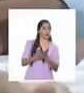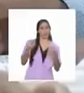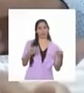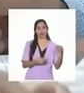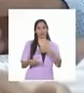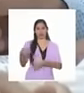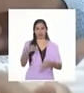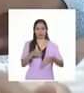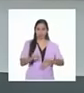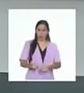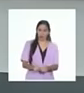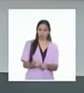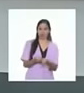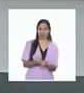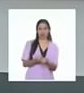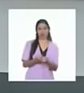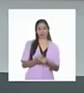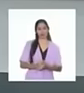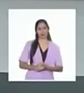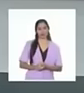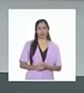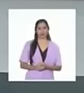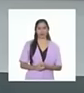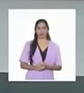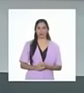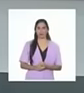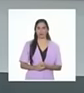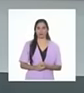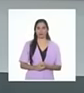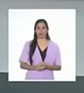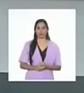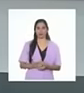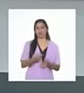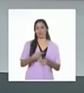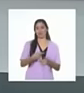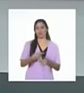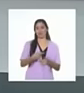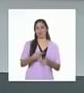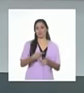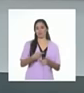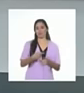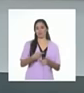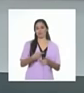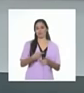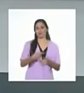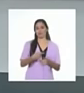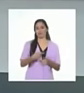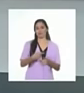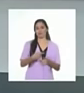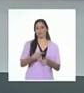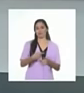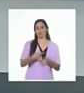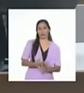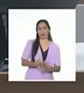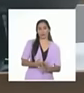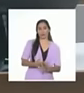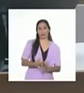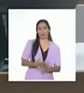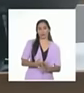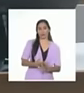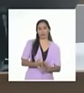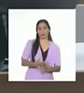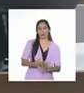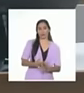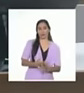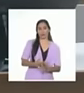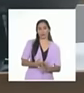control popular también el primer Secretario del comité central del paro pero Y por qué no haces eso desde